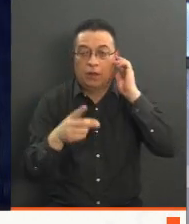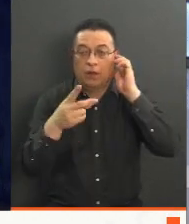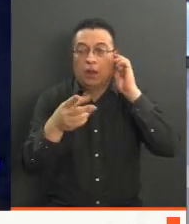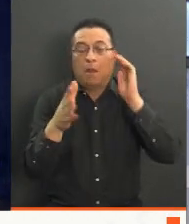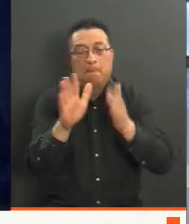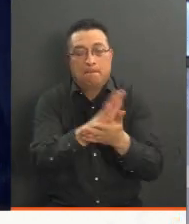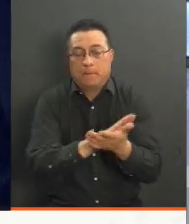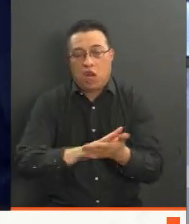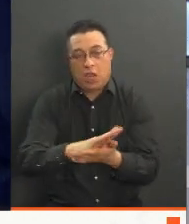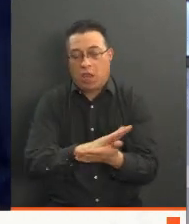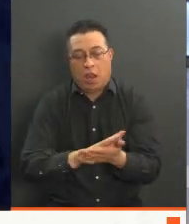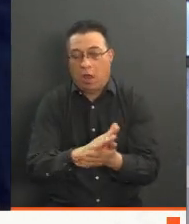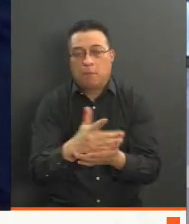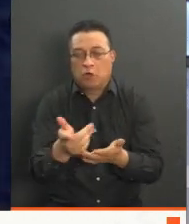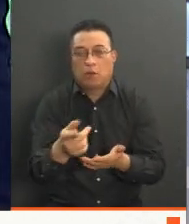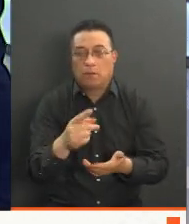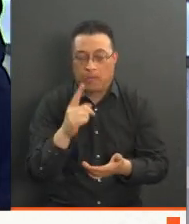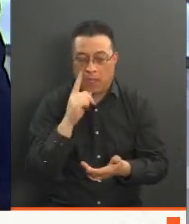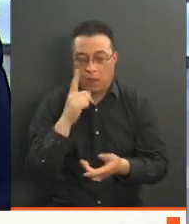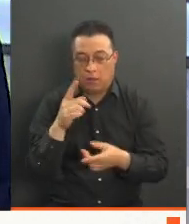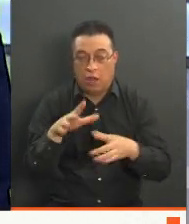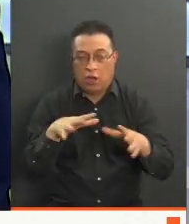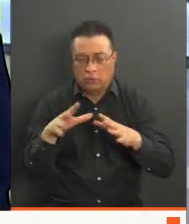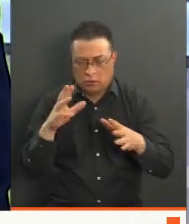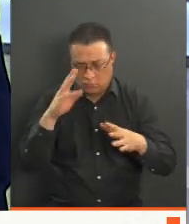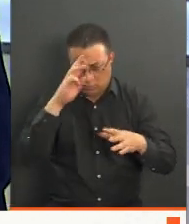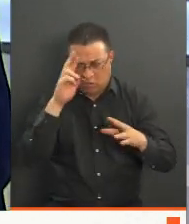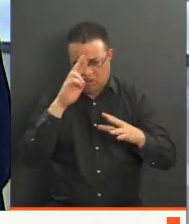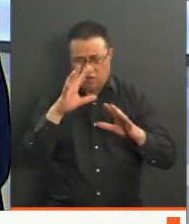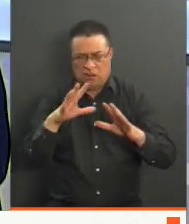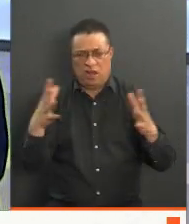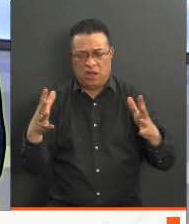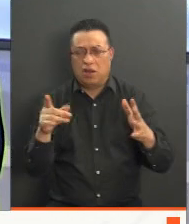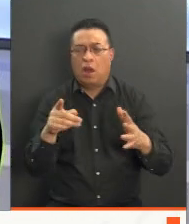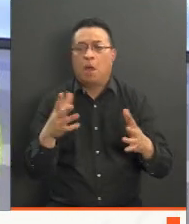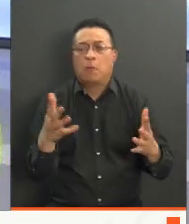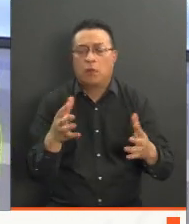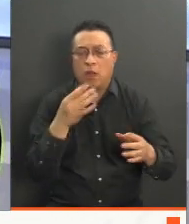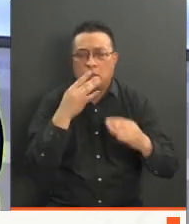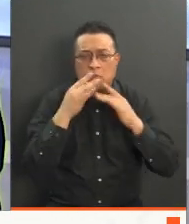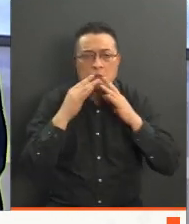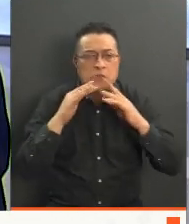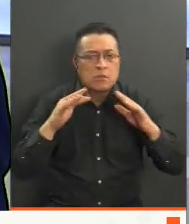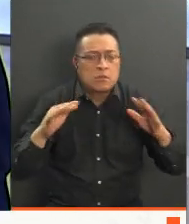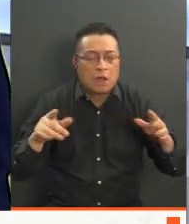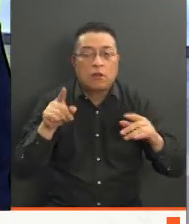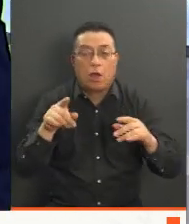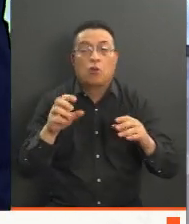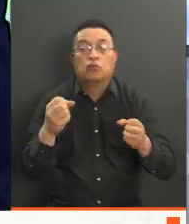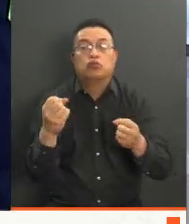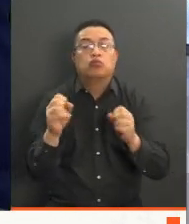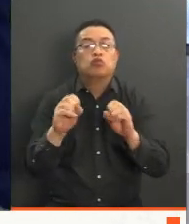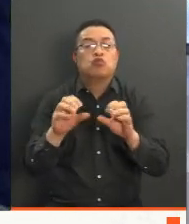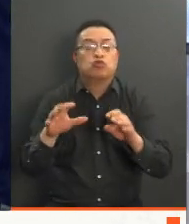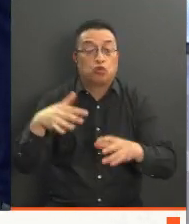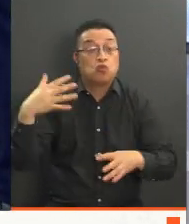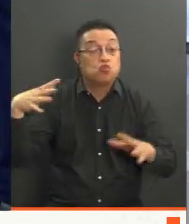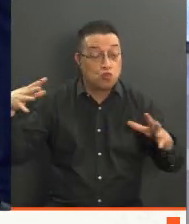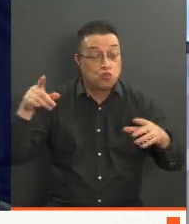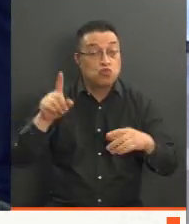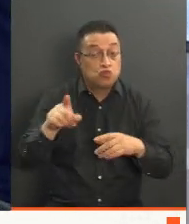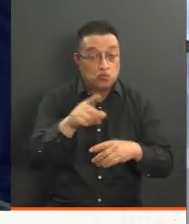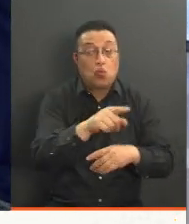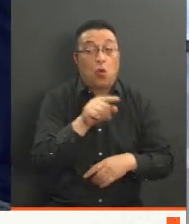ejemplo, hay una cosa bien llamativa porque, yo no sé, se ha hablado de que en una cantidad importante de los casos, por eso